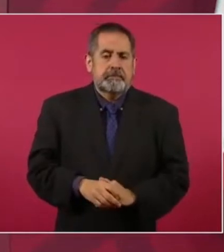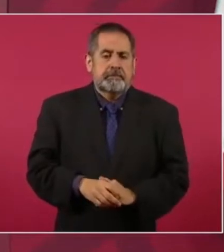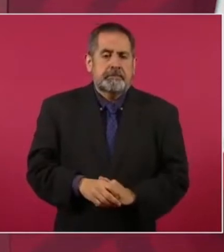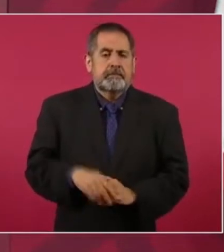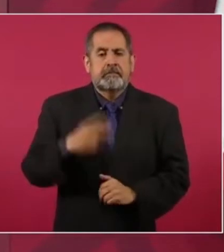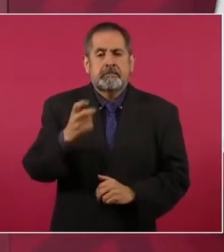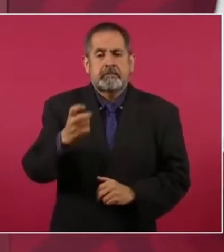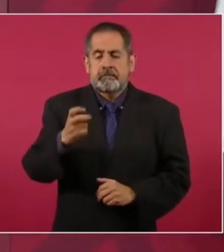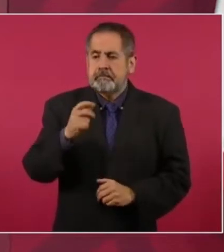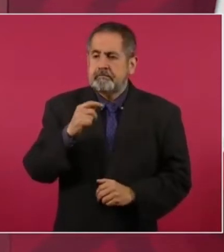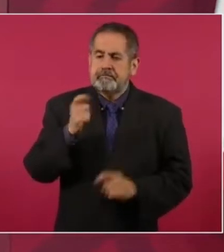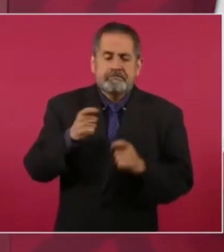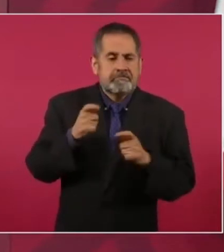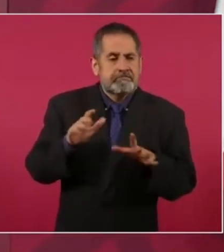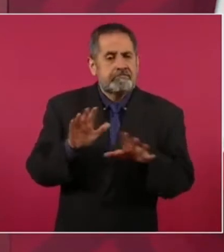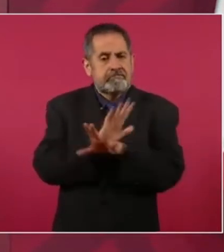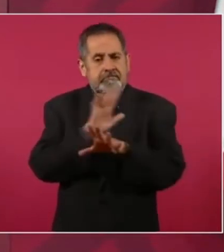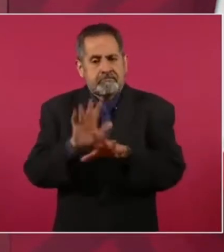Y por eso los cambios.